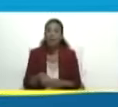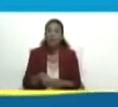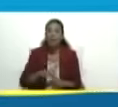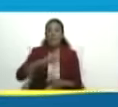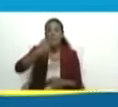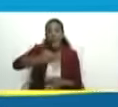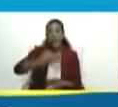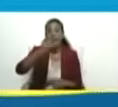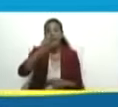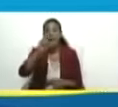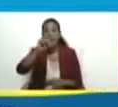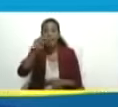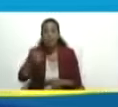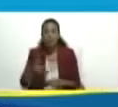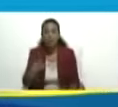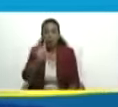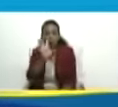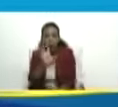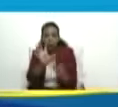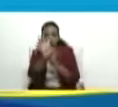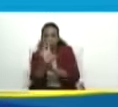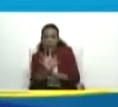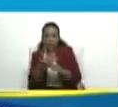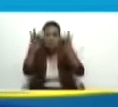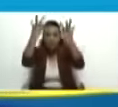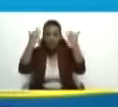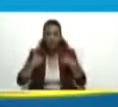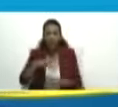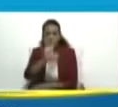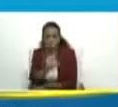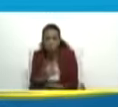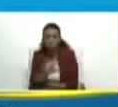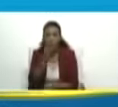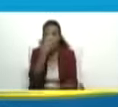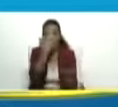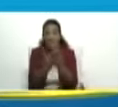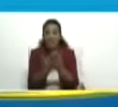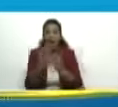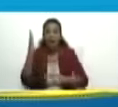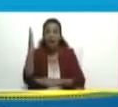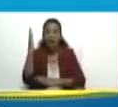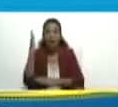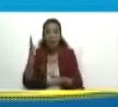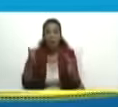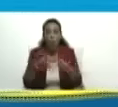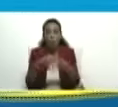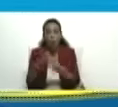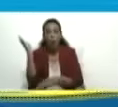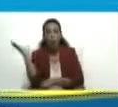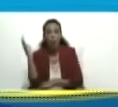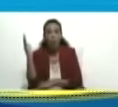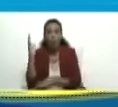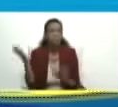Blanco, que fue catcher del Caracas toda la vida. Ahora está al frente Cardenales de Lara.